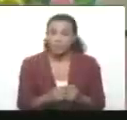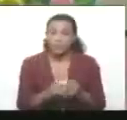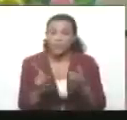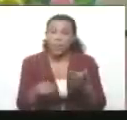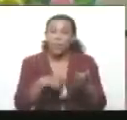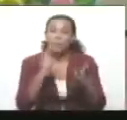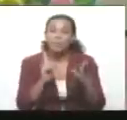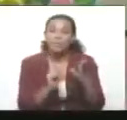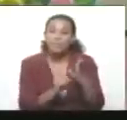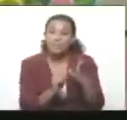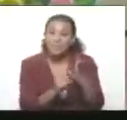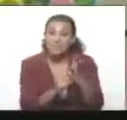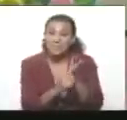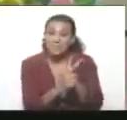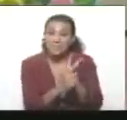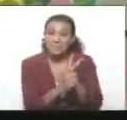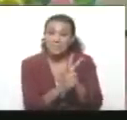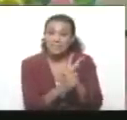aquí tenemos